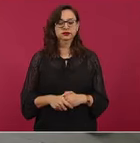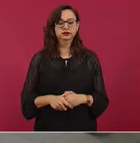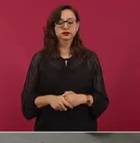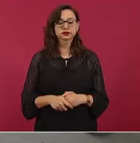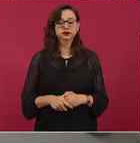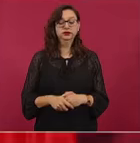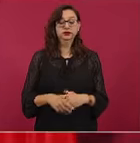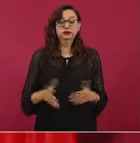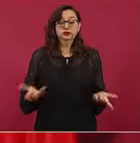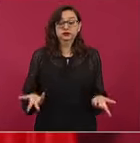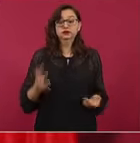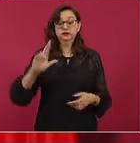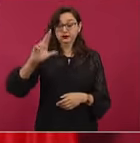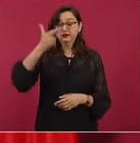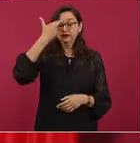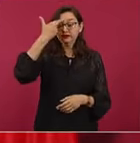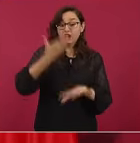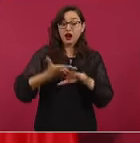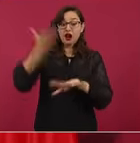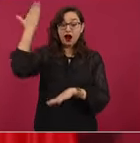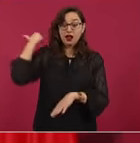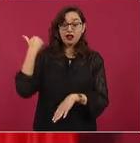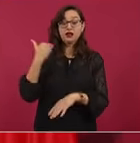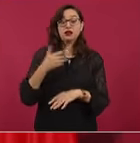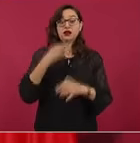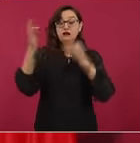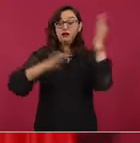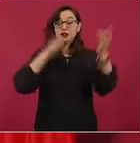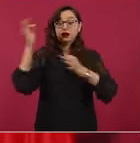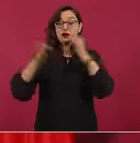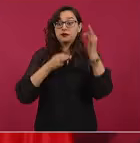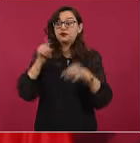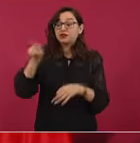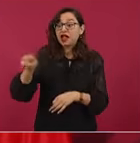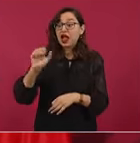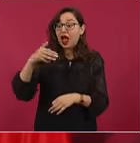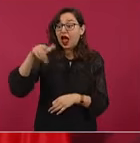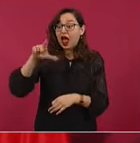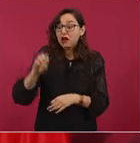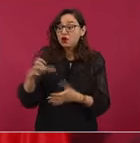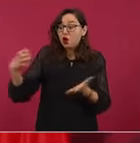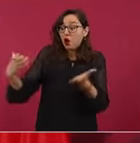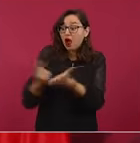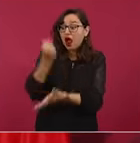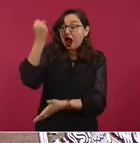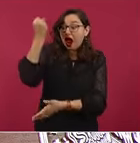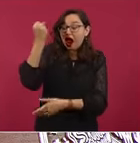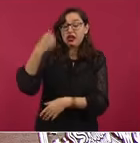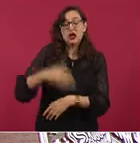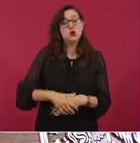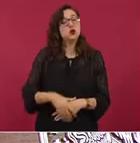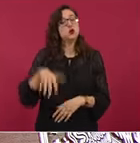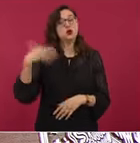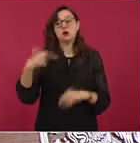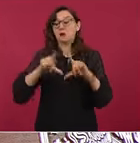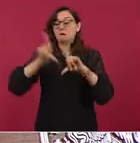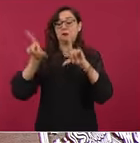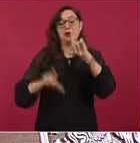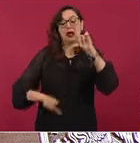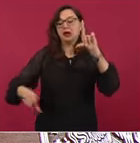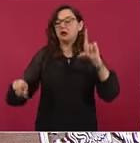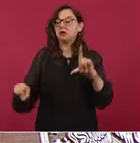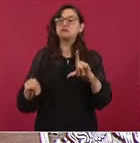iba a ser México como Venezuela, con todo mi respeto al pueblo de Venezuela,